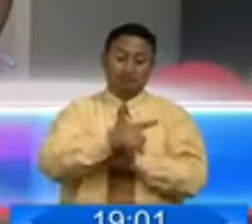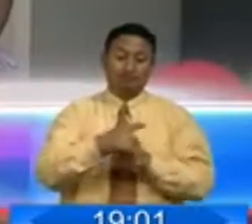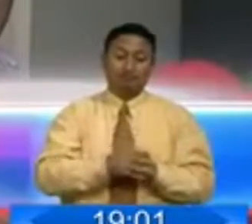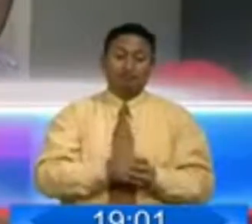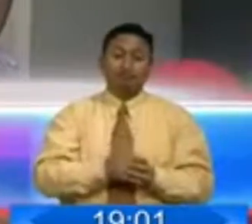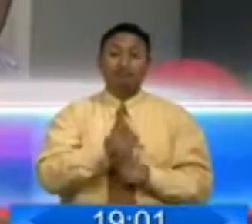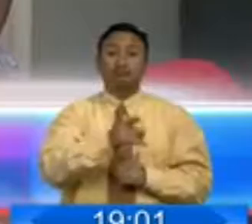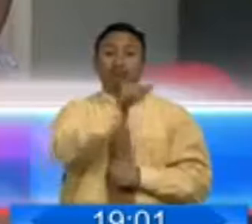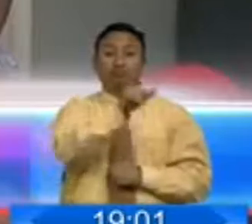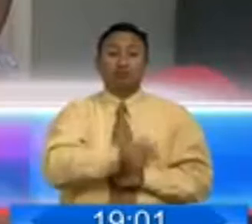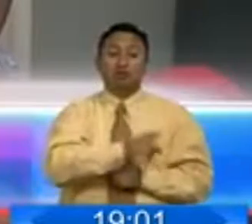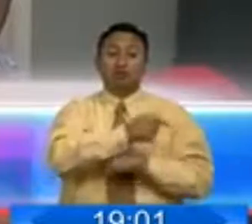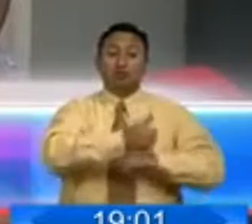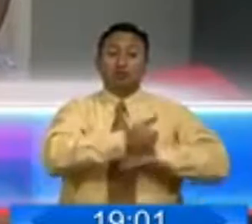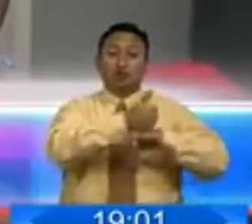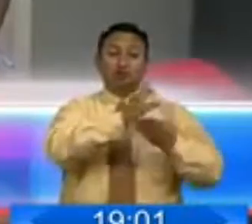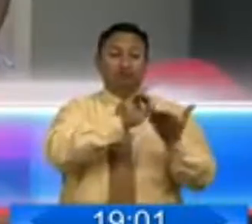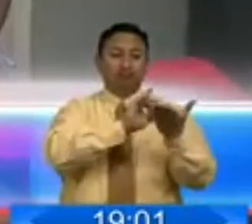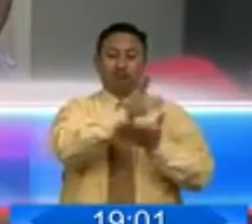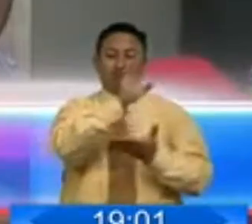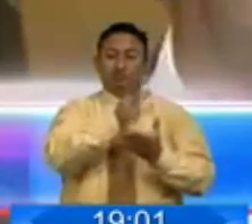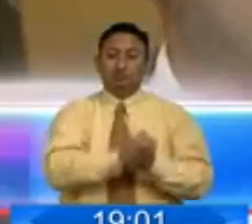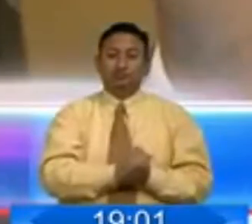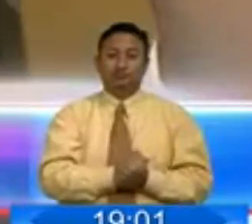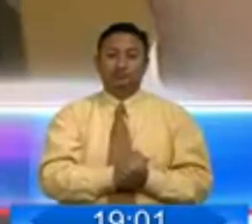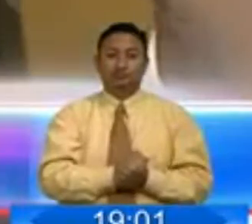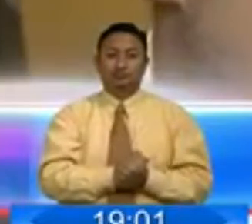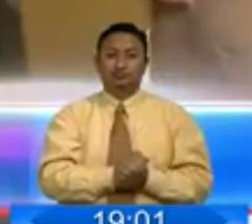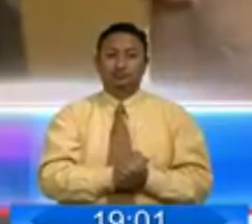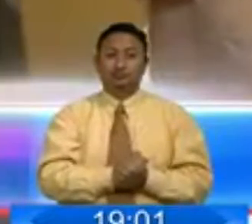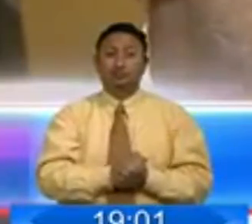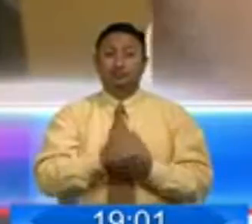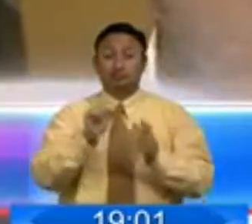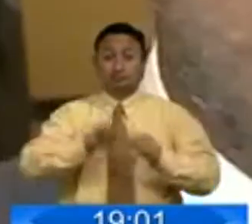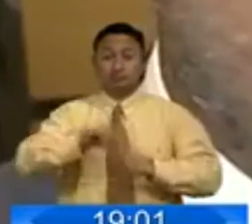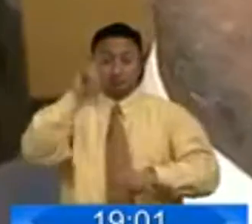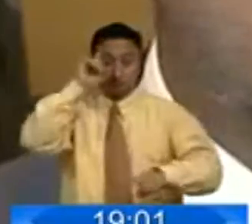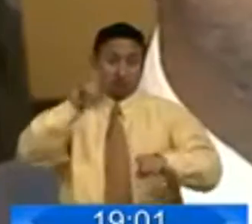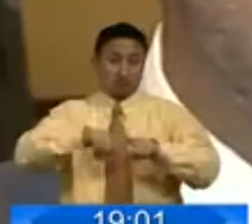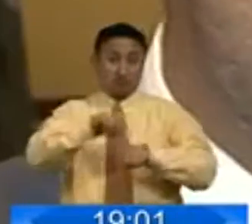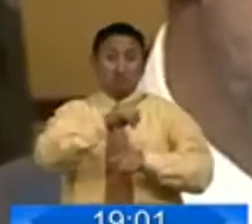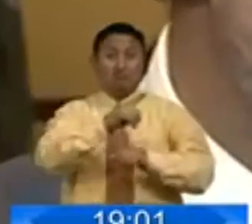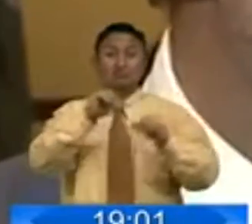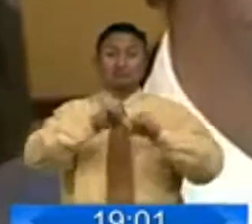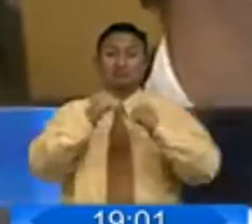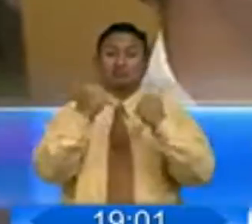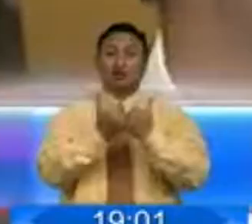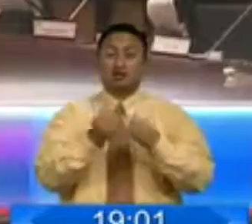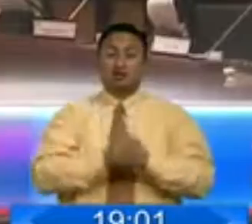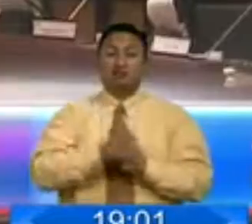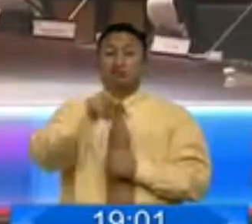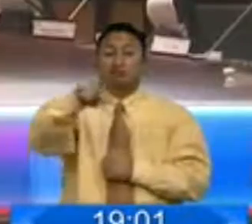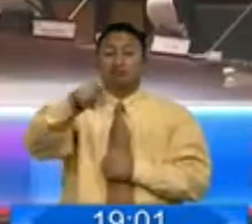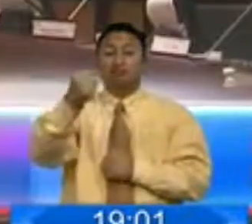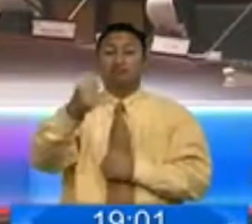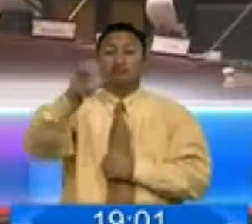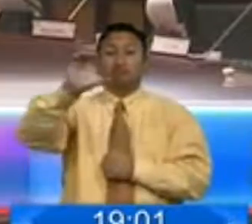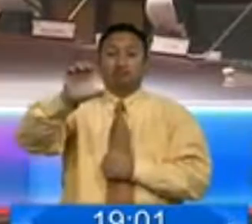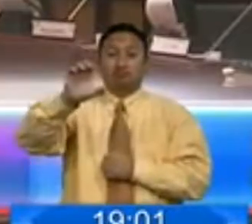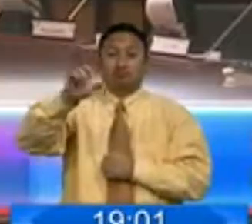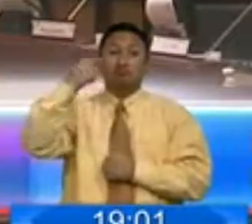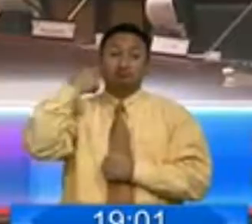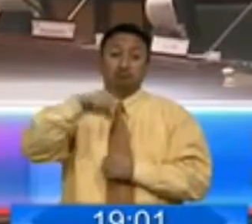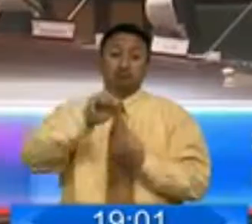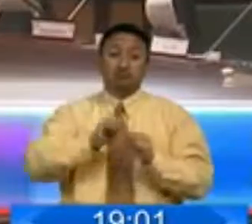consecuencia de la destitución cuando se trata del incumplimiento de una sentencia y con esto están de acuerdo en la asamblea la bancada social cristiana anuncia que apoyo en la